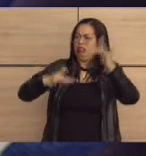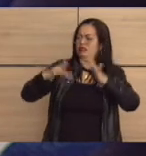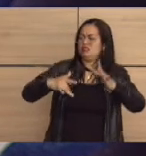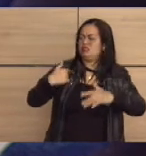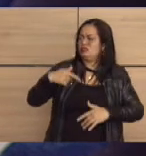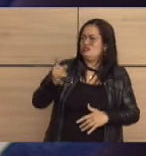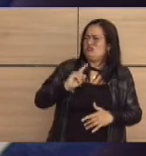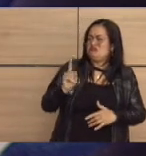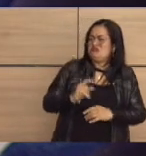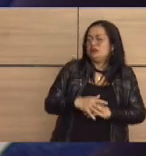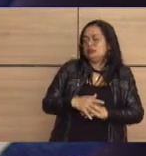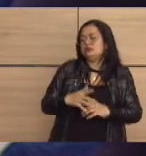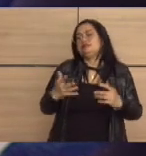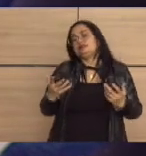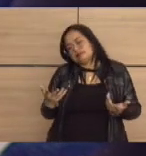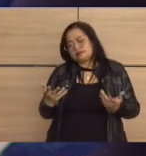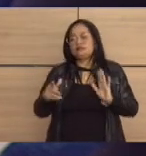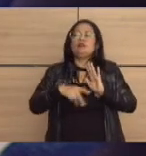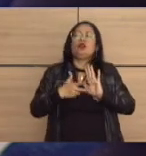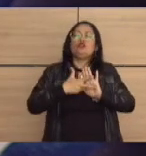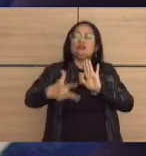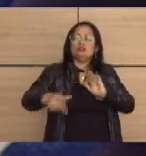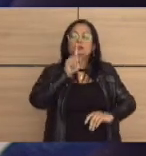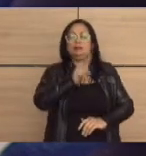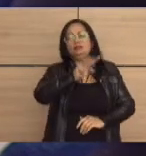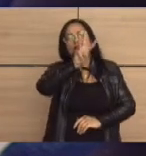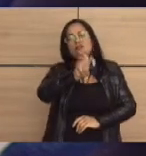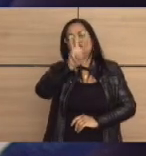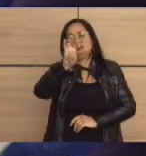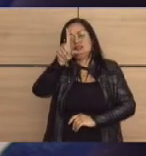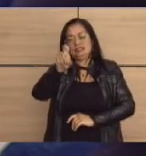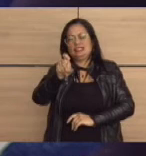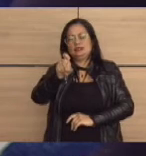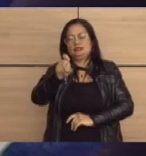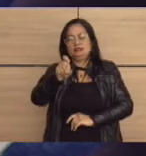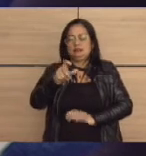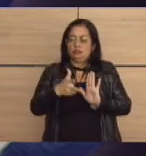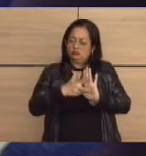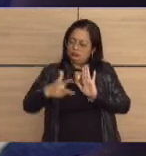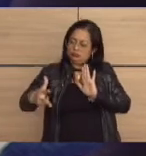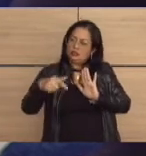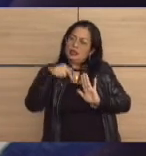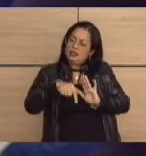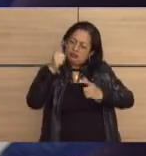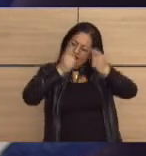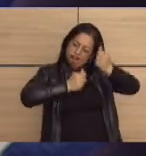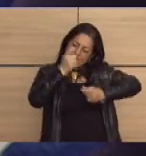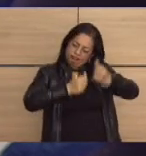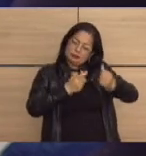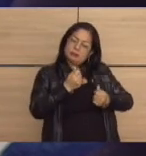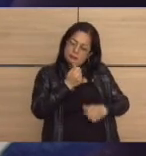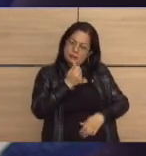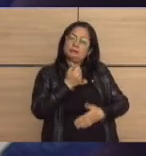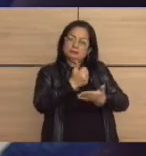Y desafortunadamente la Constitución de 1886, que en términos económicos nos benefició en